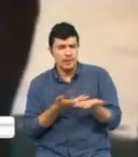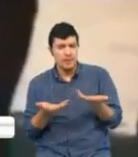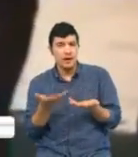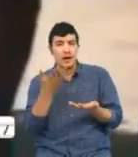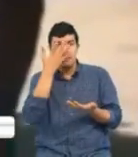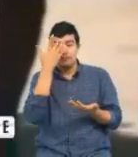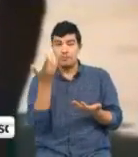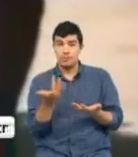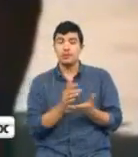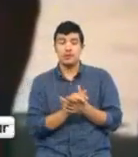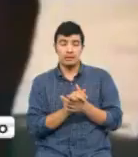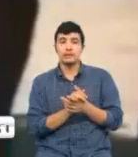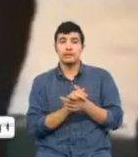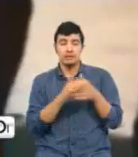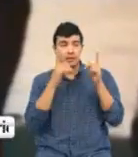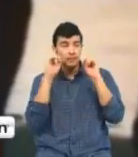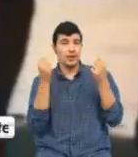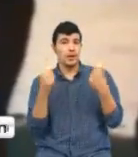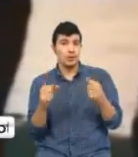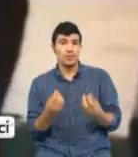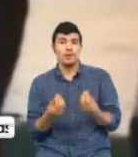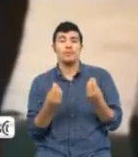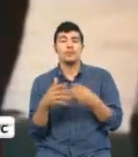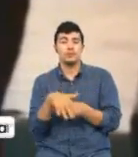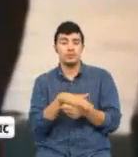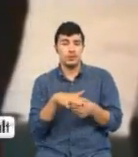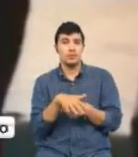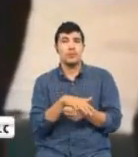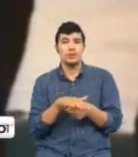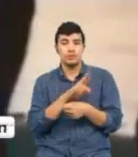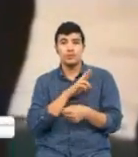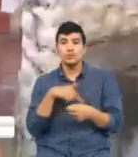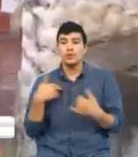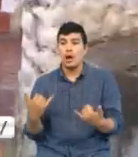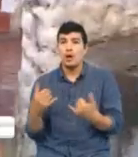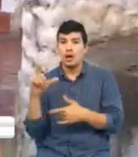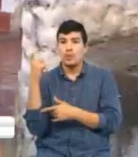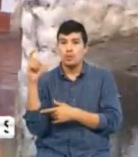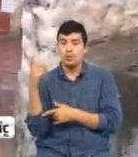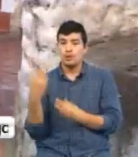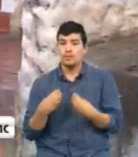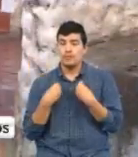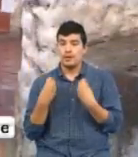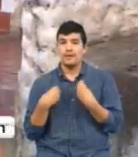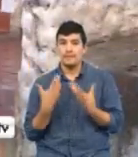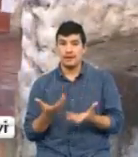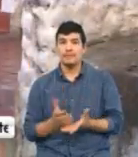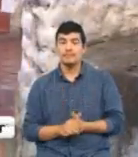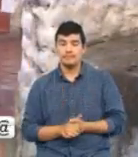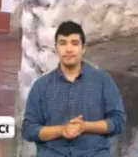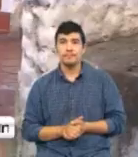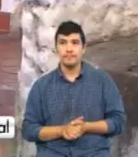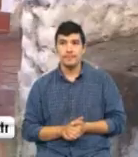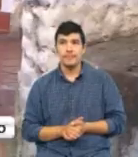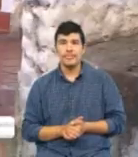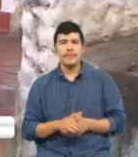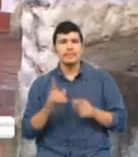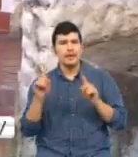porque nos preocupa muchísimo esta situación a la cual hemos llegado. También ellos son conscientes de que debe haber